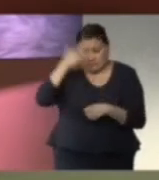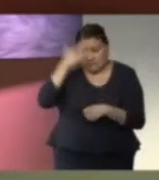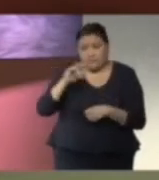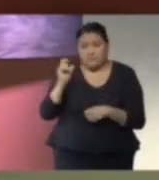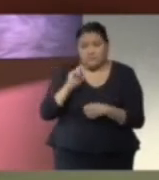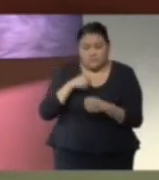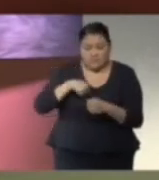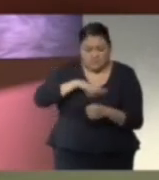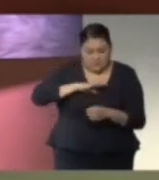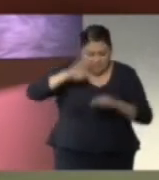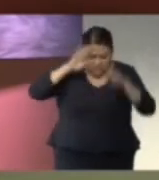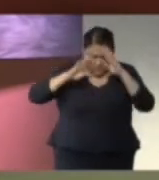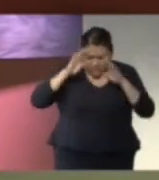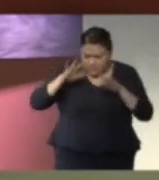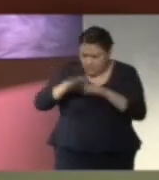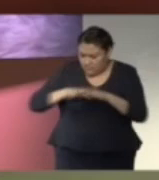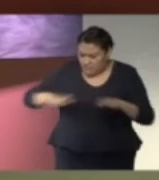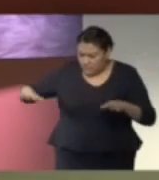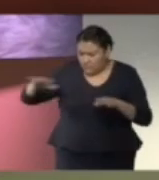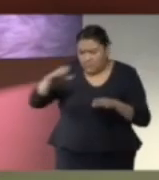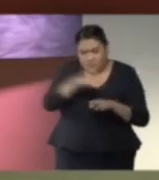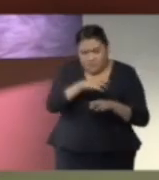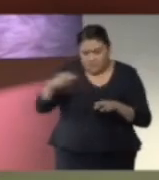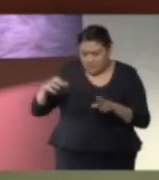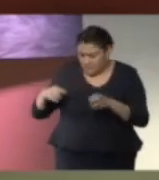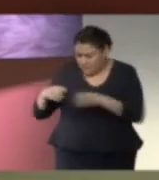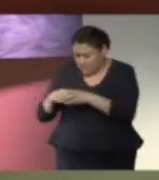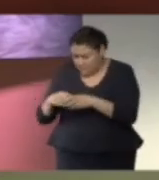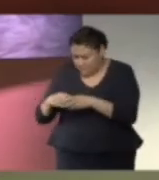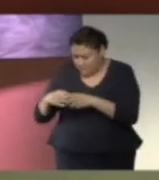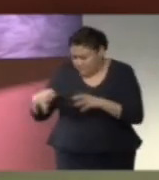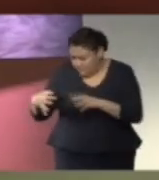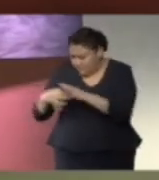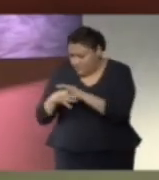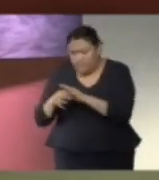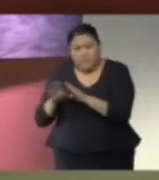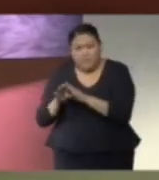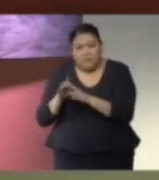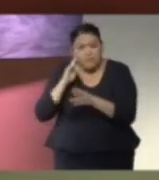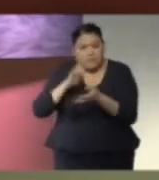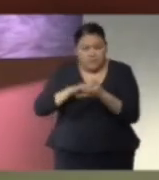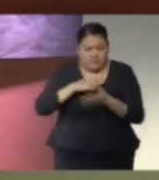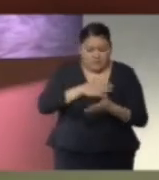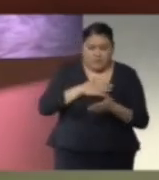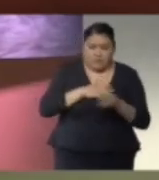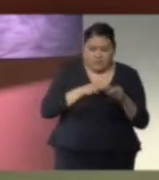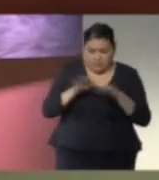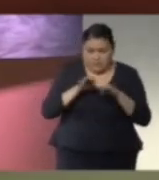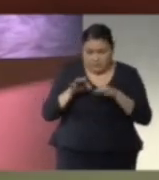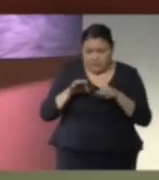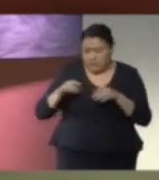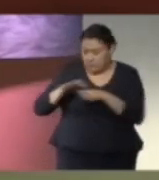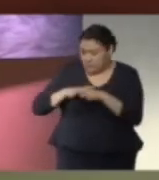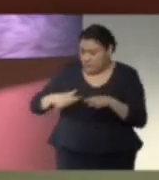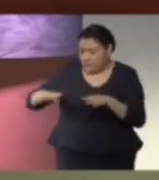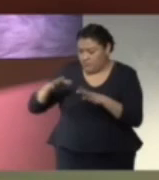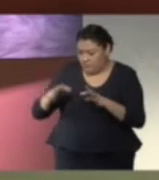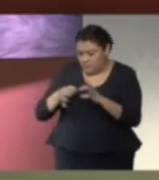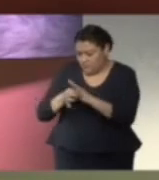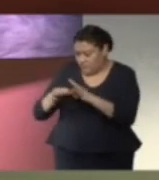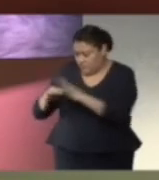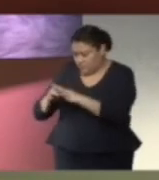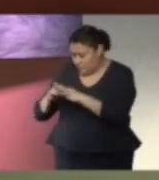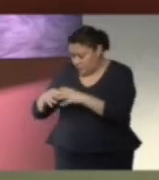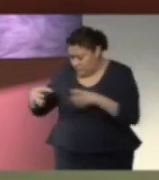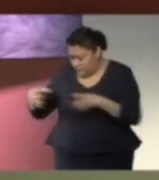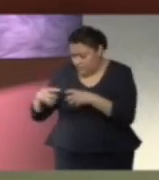cómo pensar lo comunitario, ¿no? Y al menos donde yo estoy trabajando, que es el área de entramados comunitarios y formas de lo